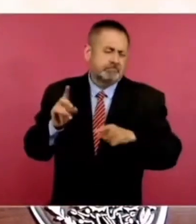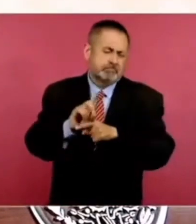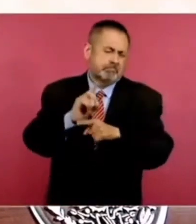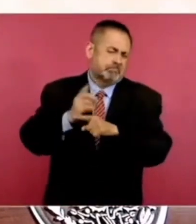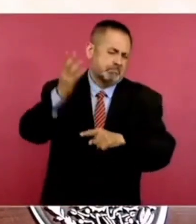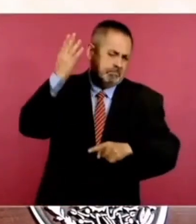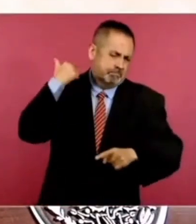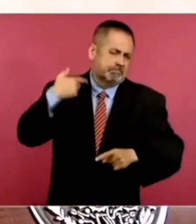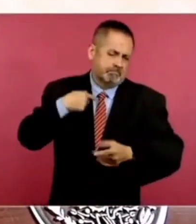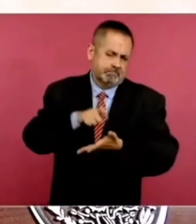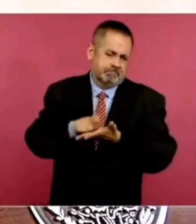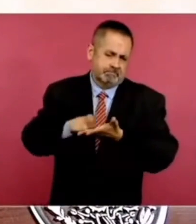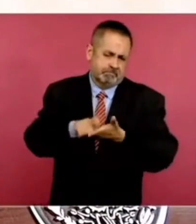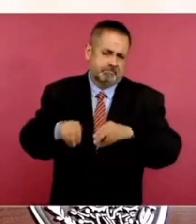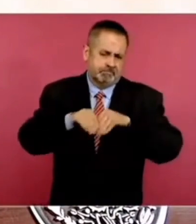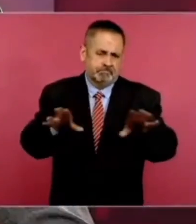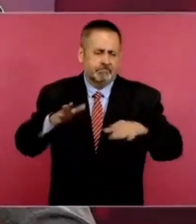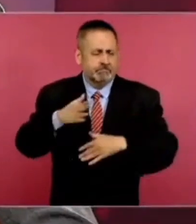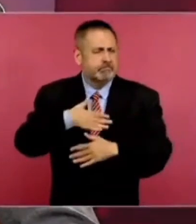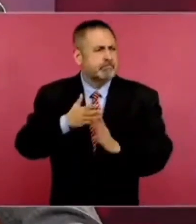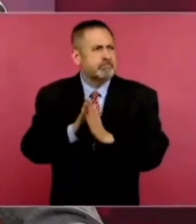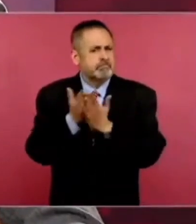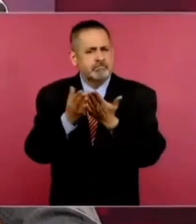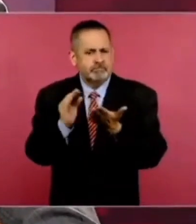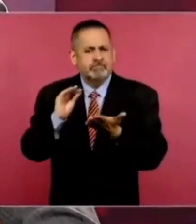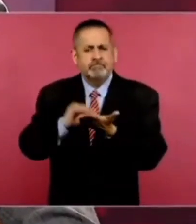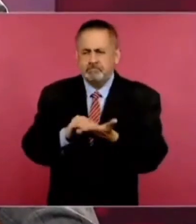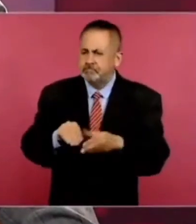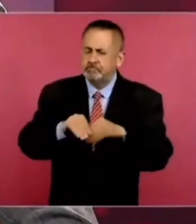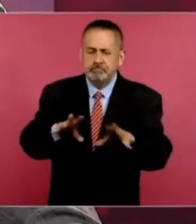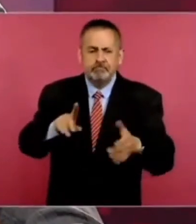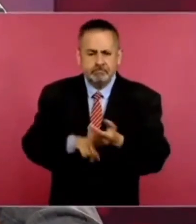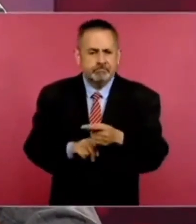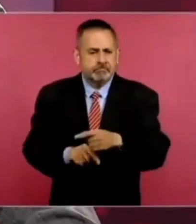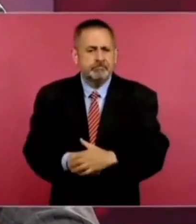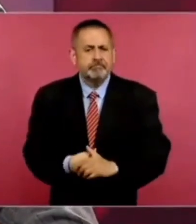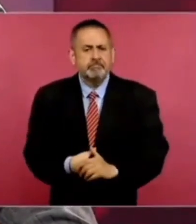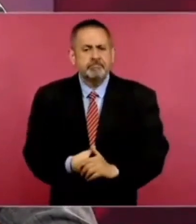tiempo, uno de mis libros,